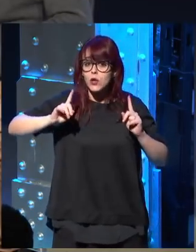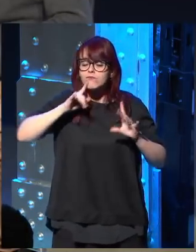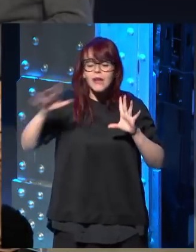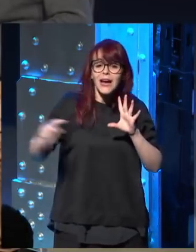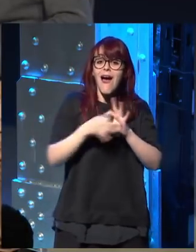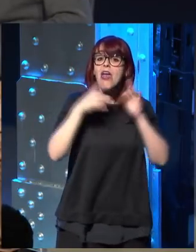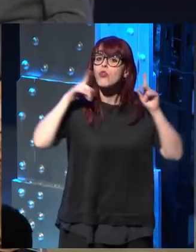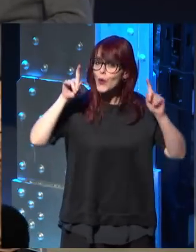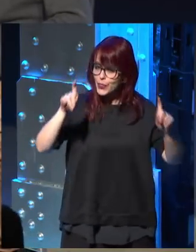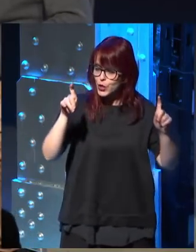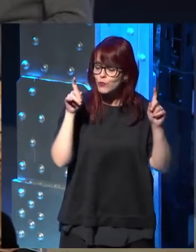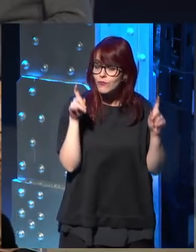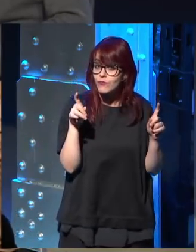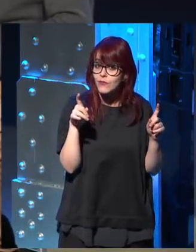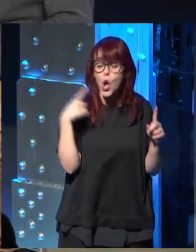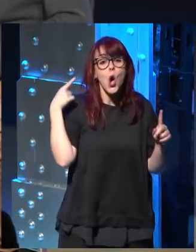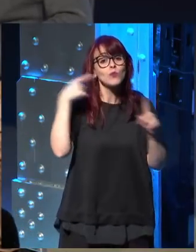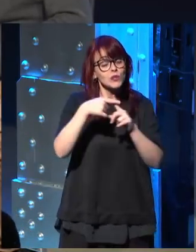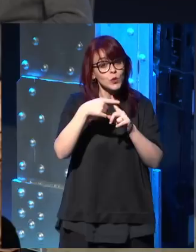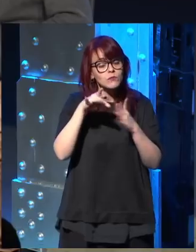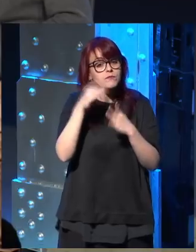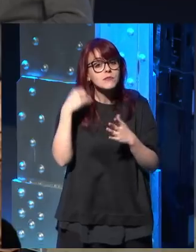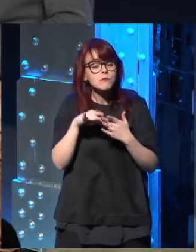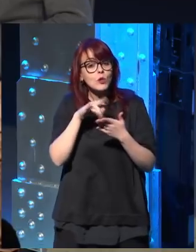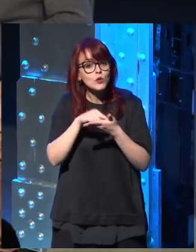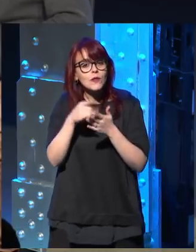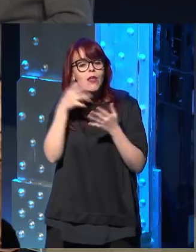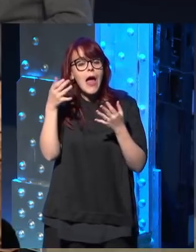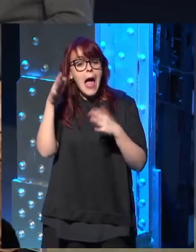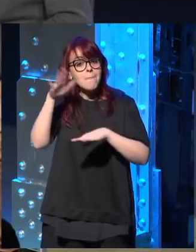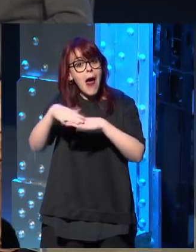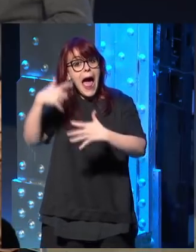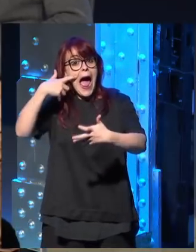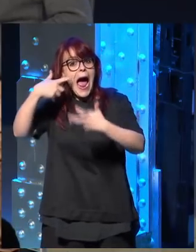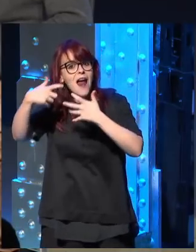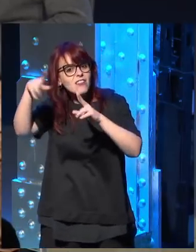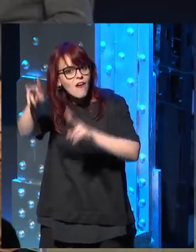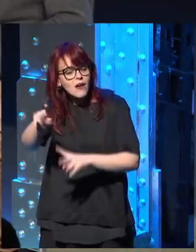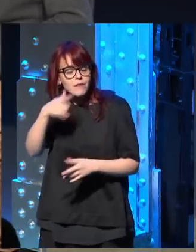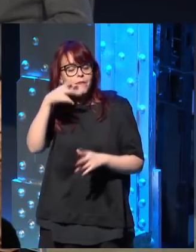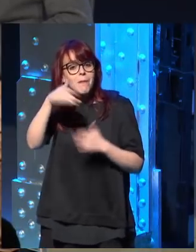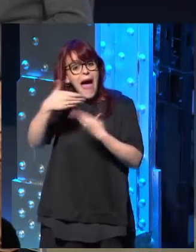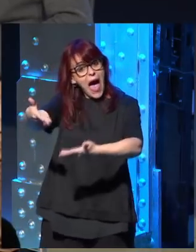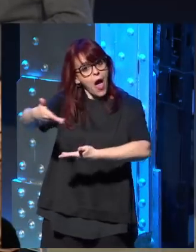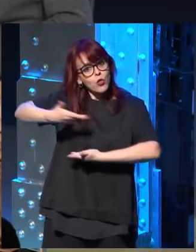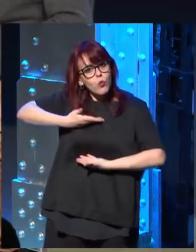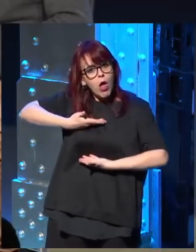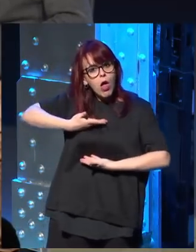con la educación, que para que te sirva tú tienes que estar educado en el arte. Claro.